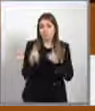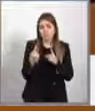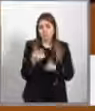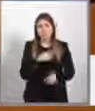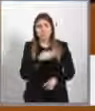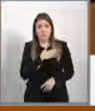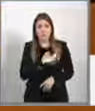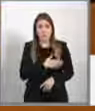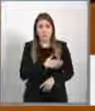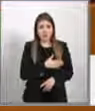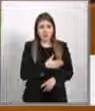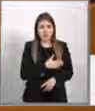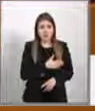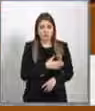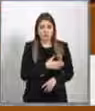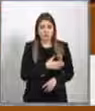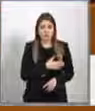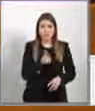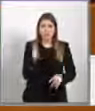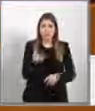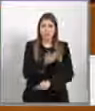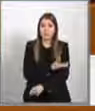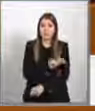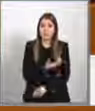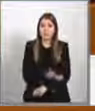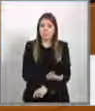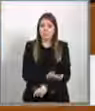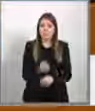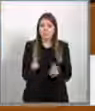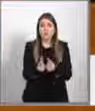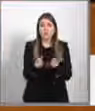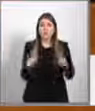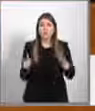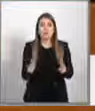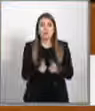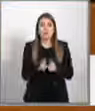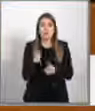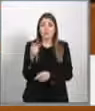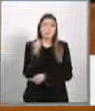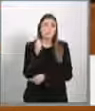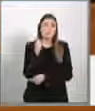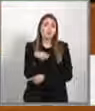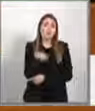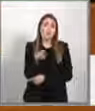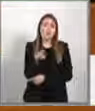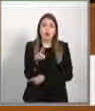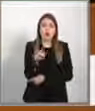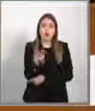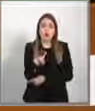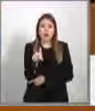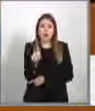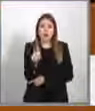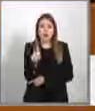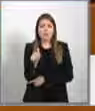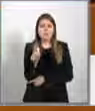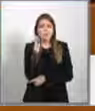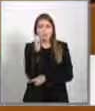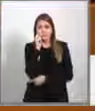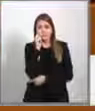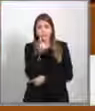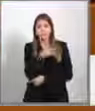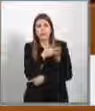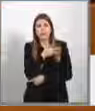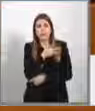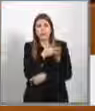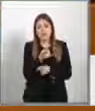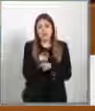Justicia, un compañero del Grupo Parlamentario de Morena dijo: no importa que haya deficiencias en el